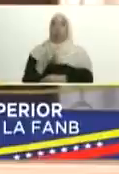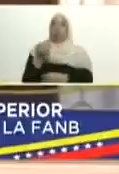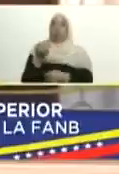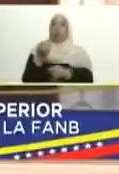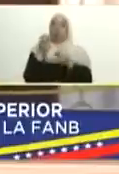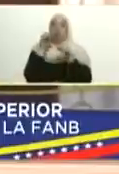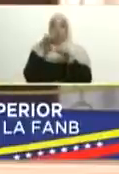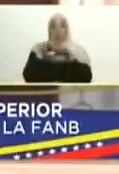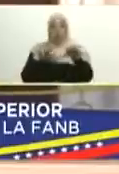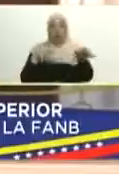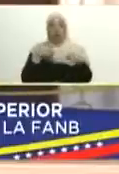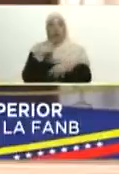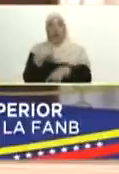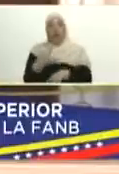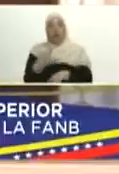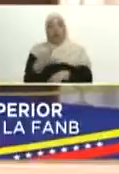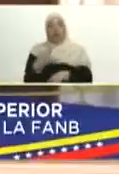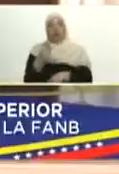desplegada, tengo que decirlo,